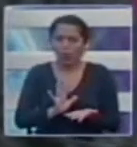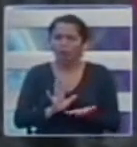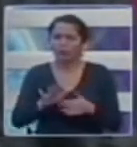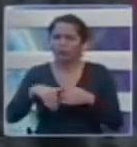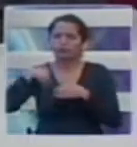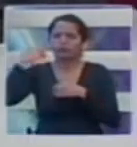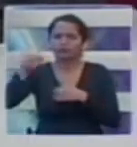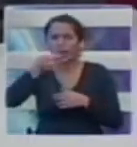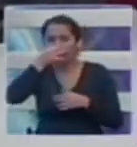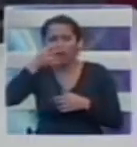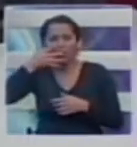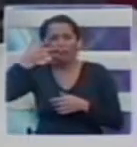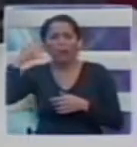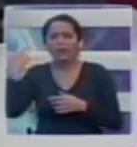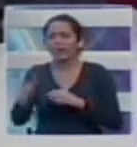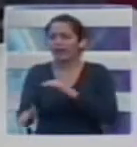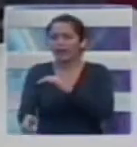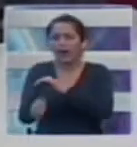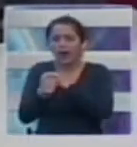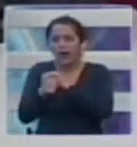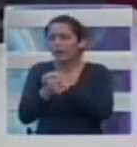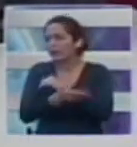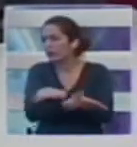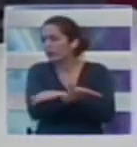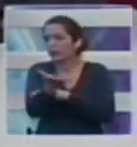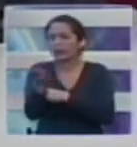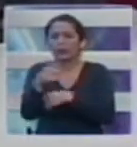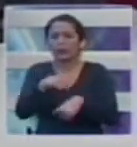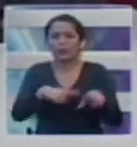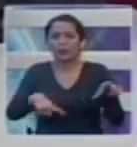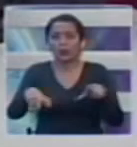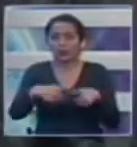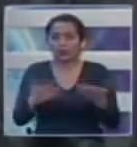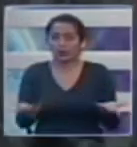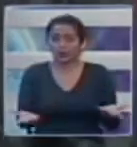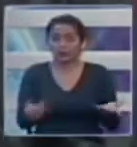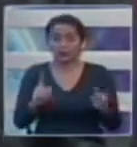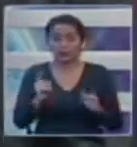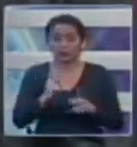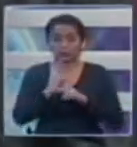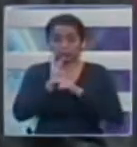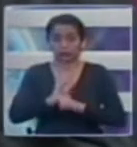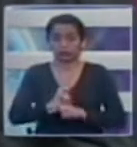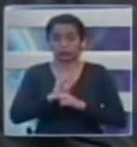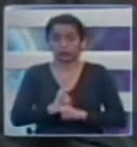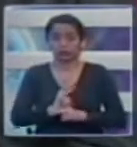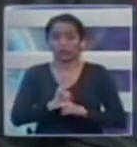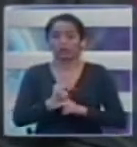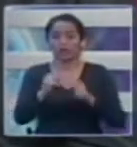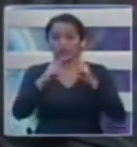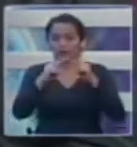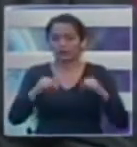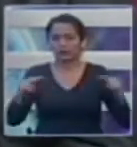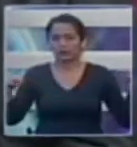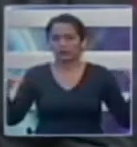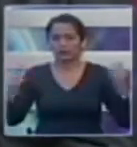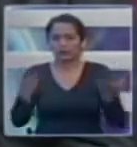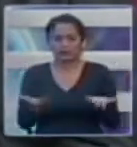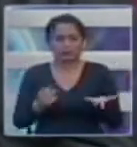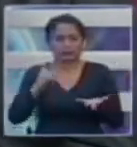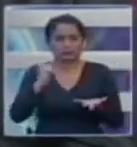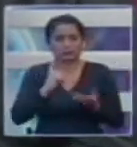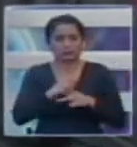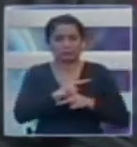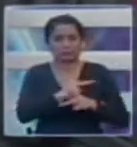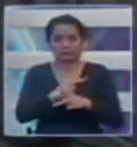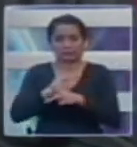tener mucho ojo y mucho cuidado con el impacto ambiental. En el hábitat se sabe que se está